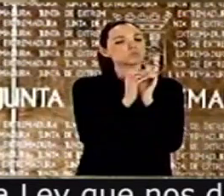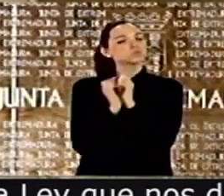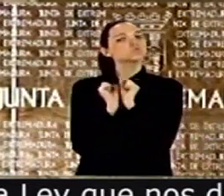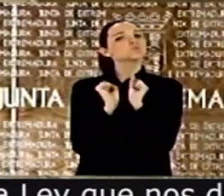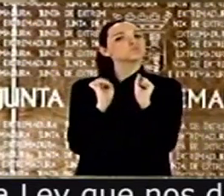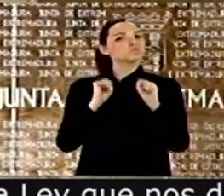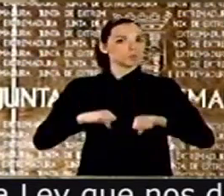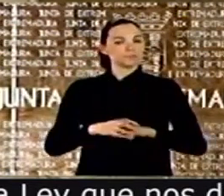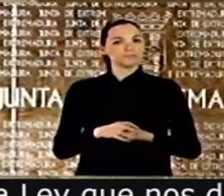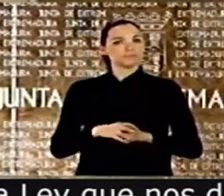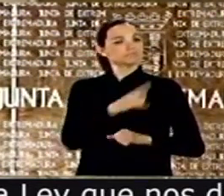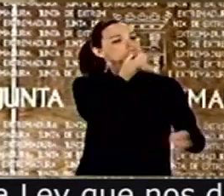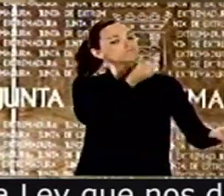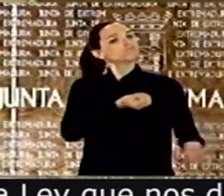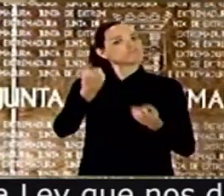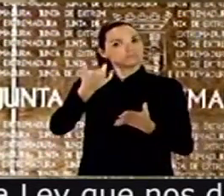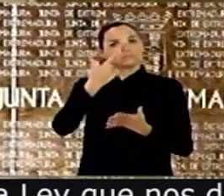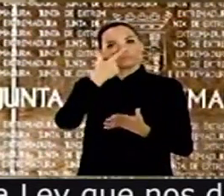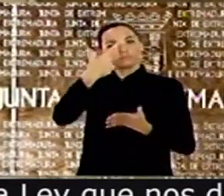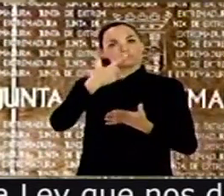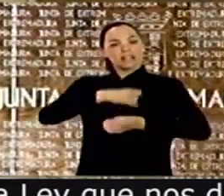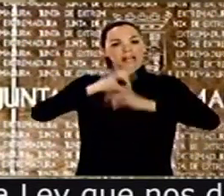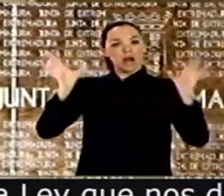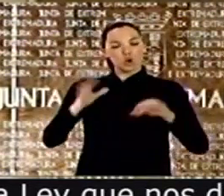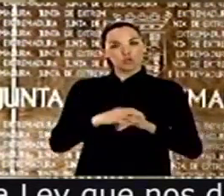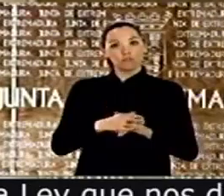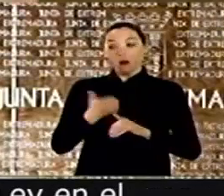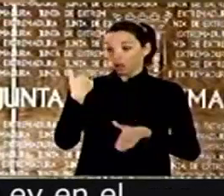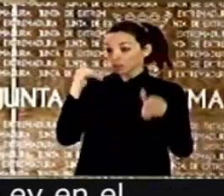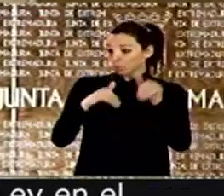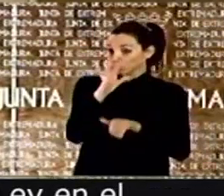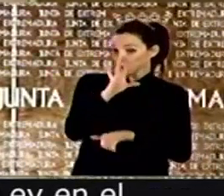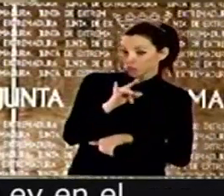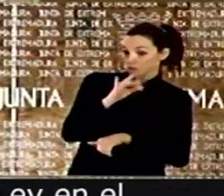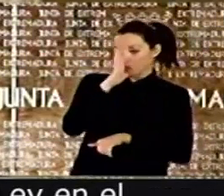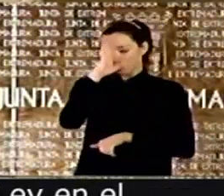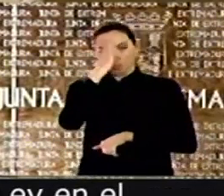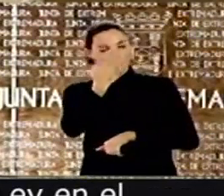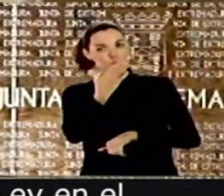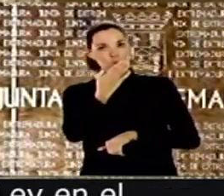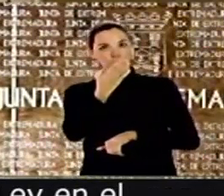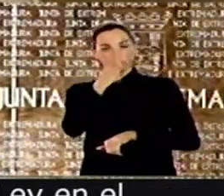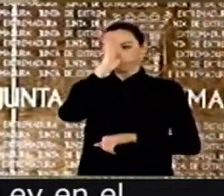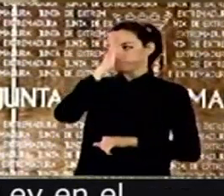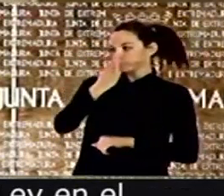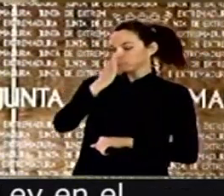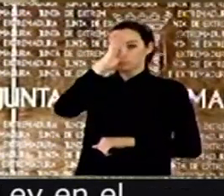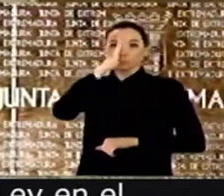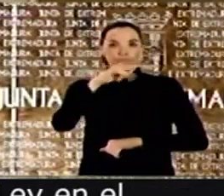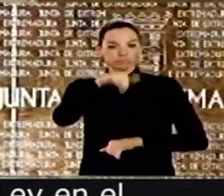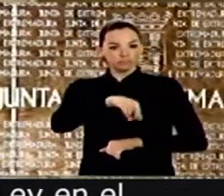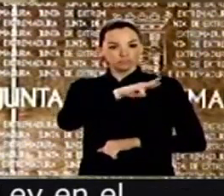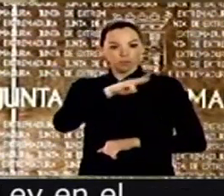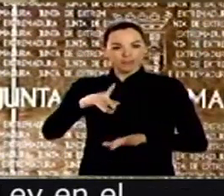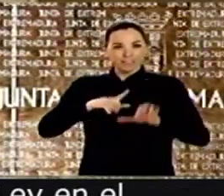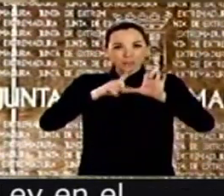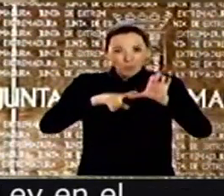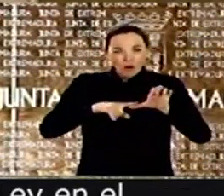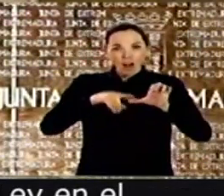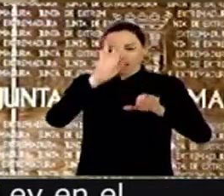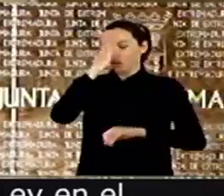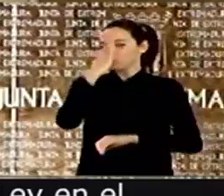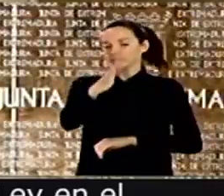dejaron pasar la ley Legio en el Parlamento y ahora están de acuerdo, ahora no. Ustedes piensan una cosa por la mañana, el Partido Popular en Extremadura por la tarde, otra y por la noche